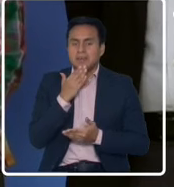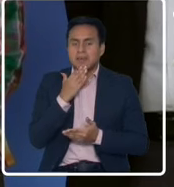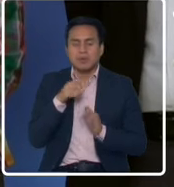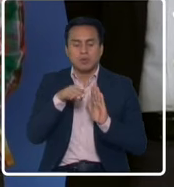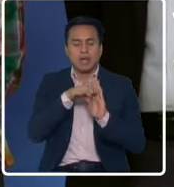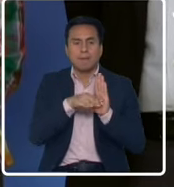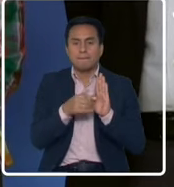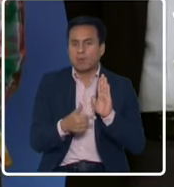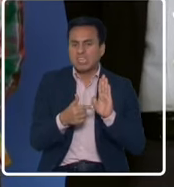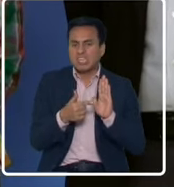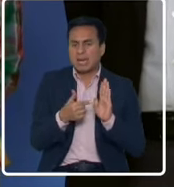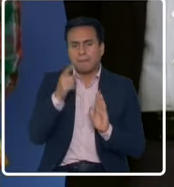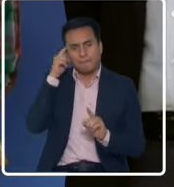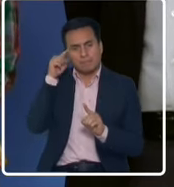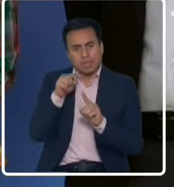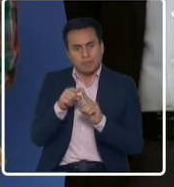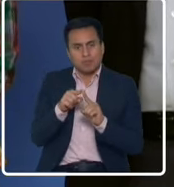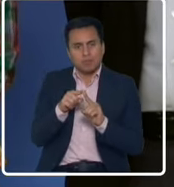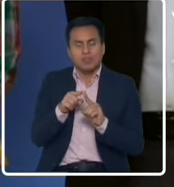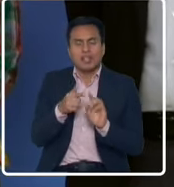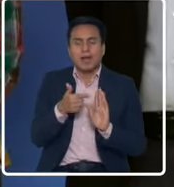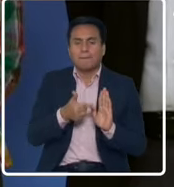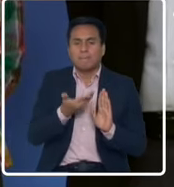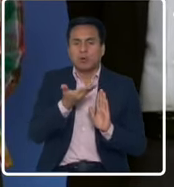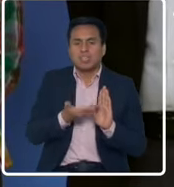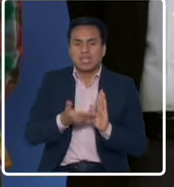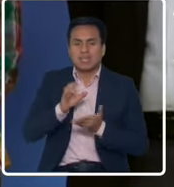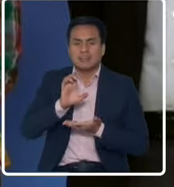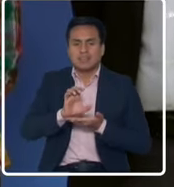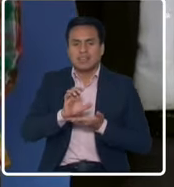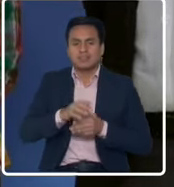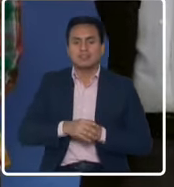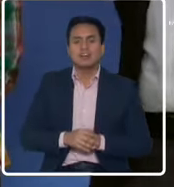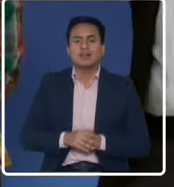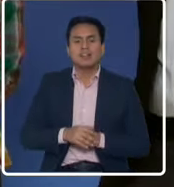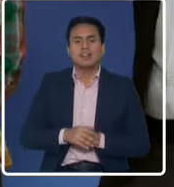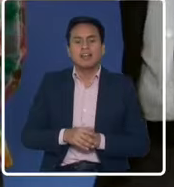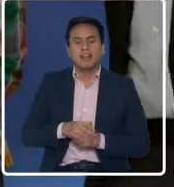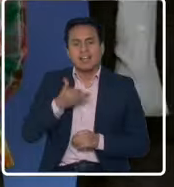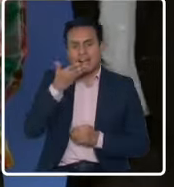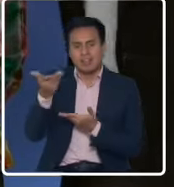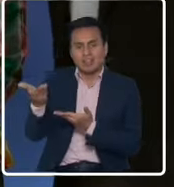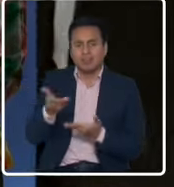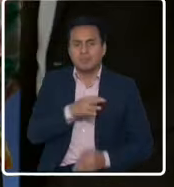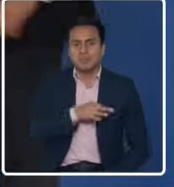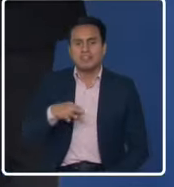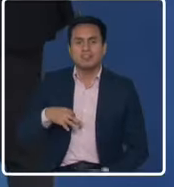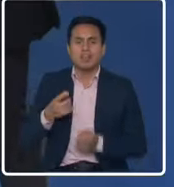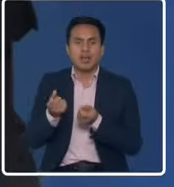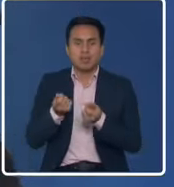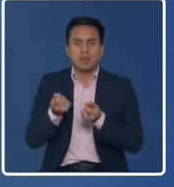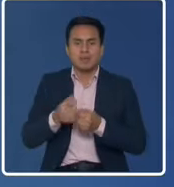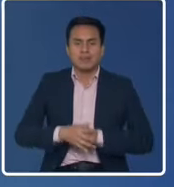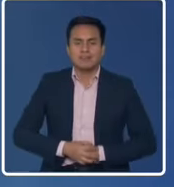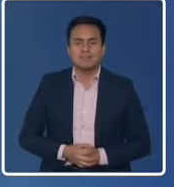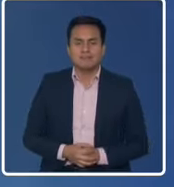de una política que Esperamos sea una política de estado dejo al ministro de